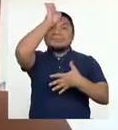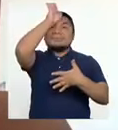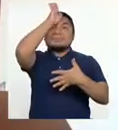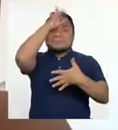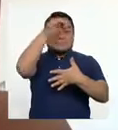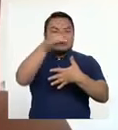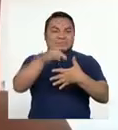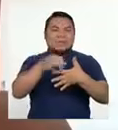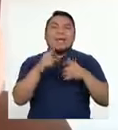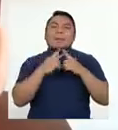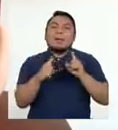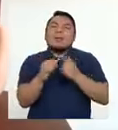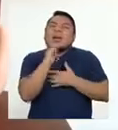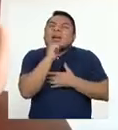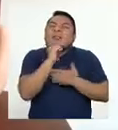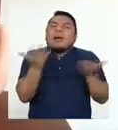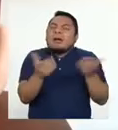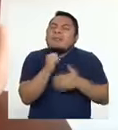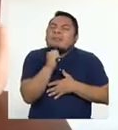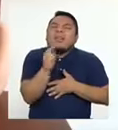Pero aún le falta algo, ¿no?